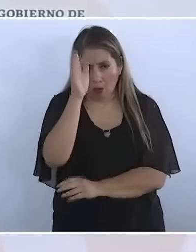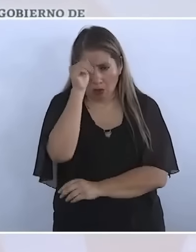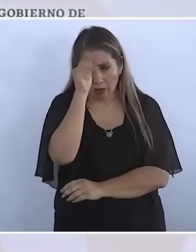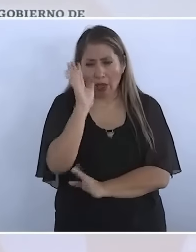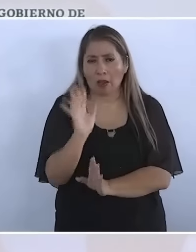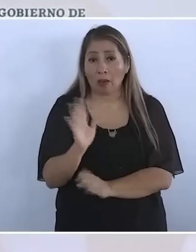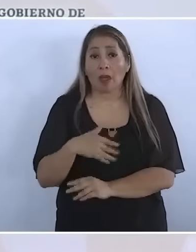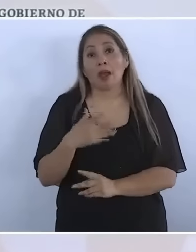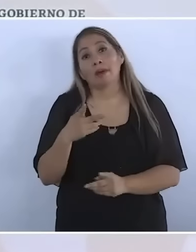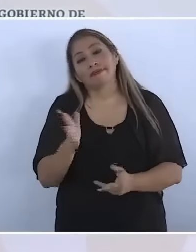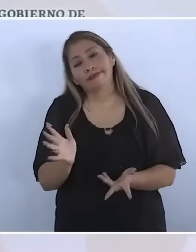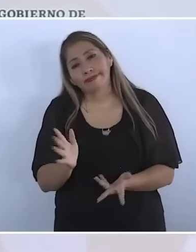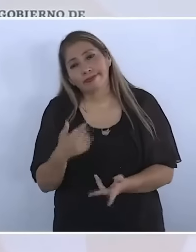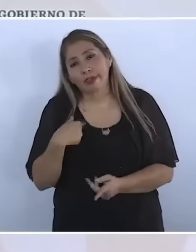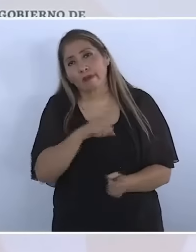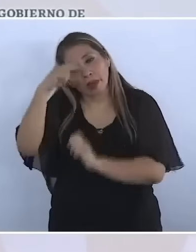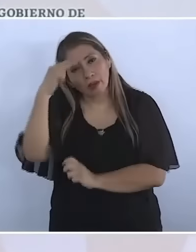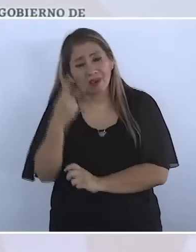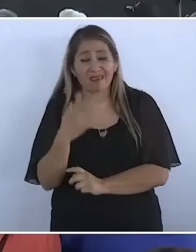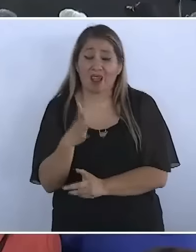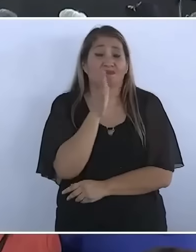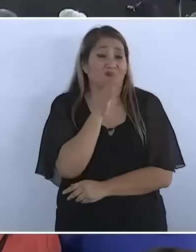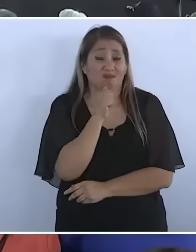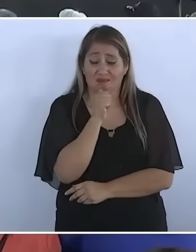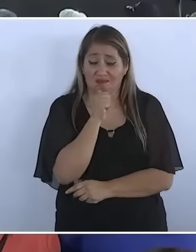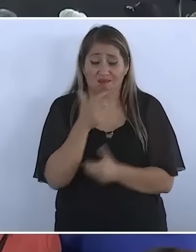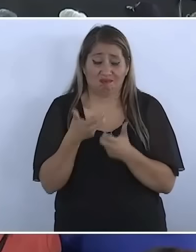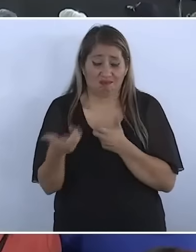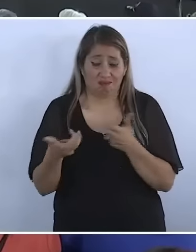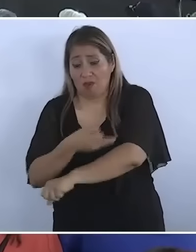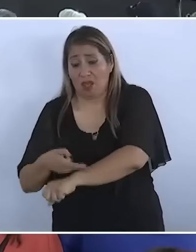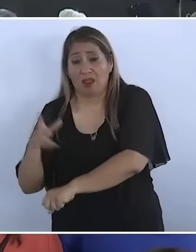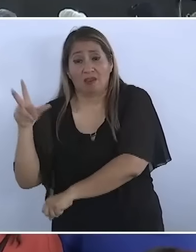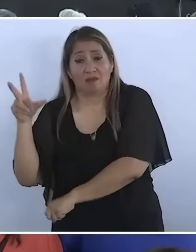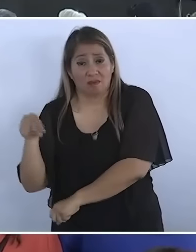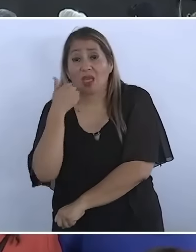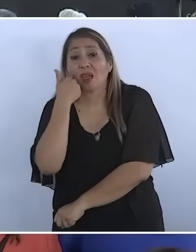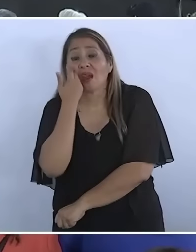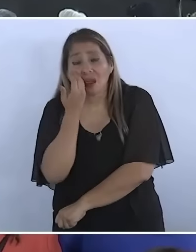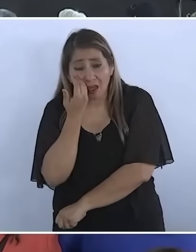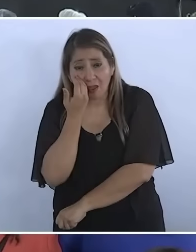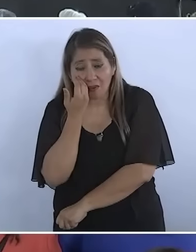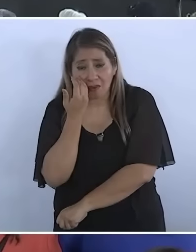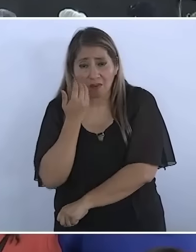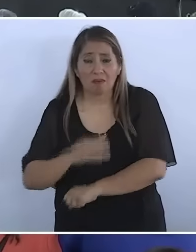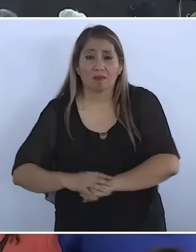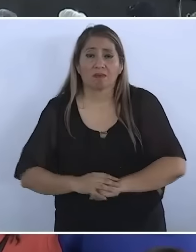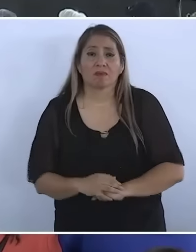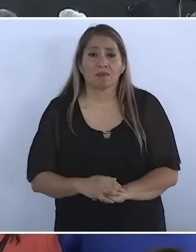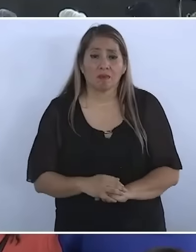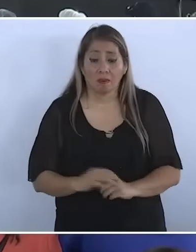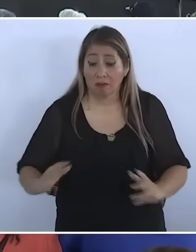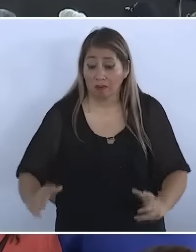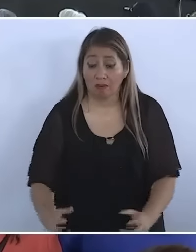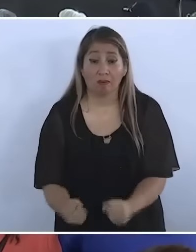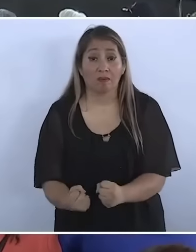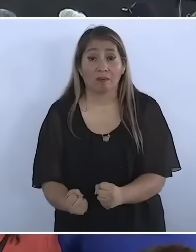pues que no había acuerdo. Creo que 12 familias dijeron no, queremos el